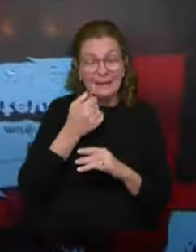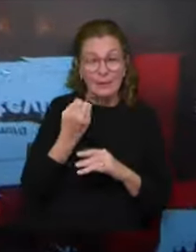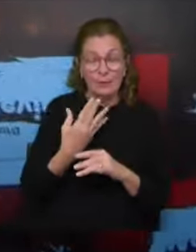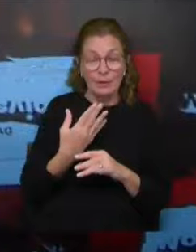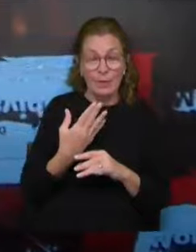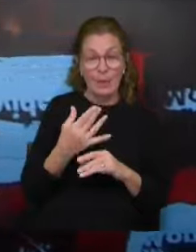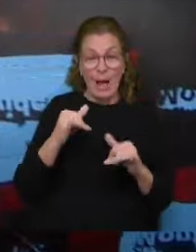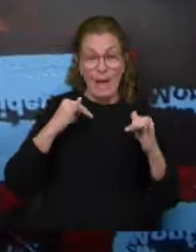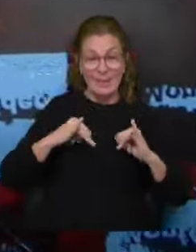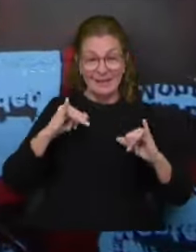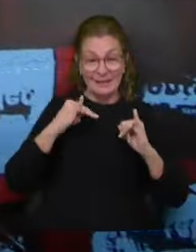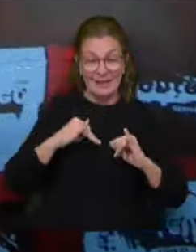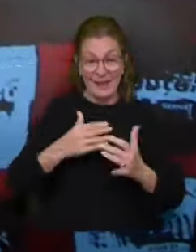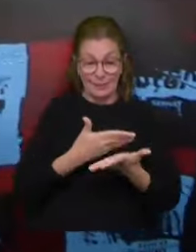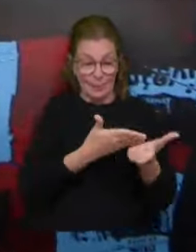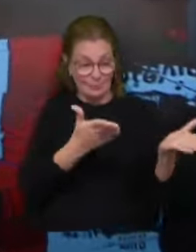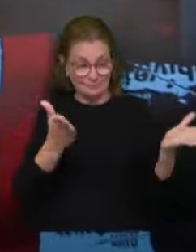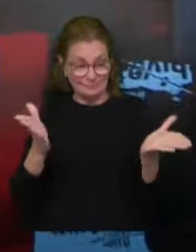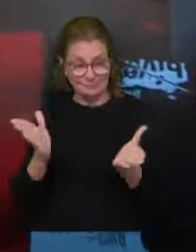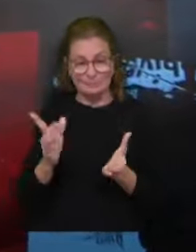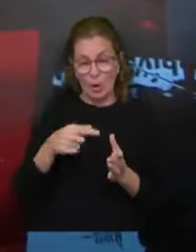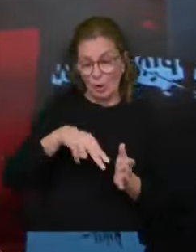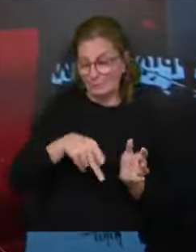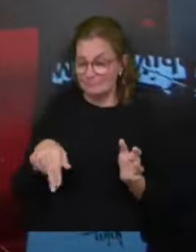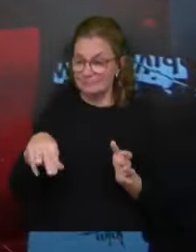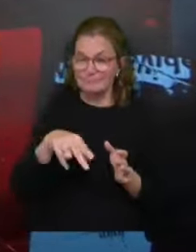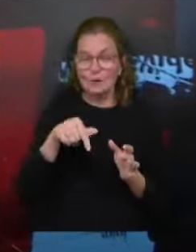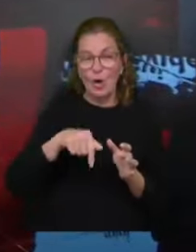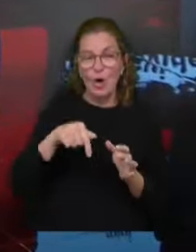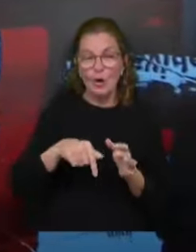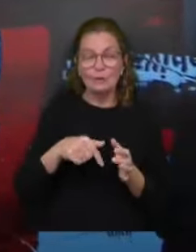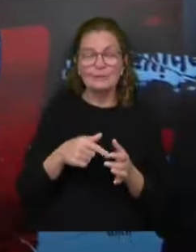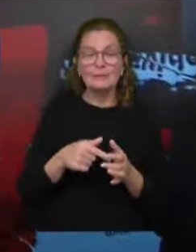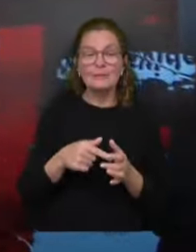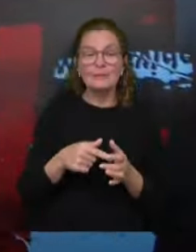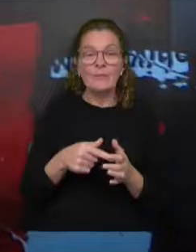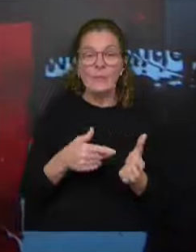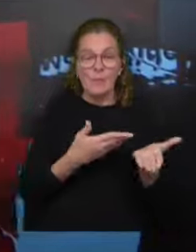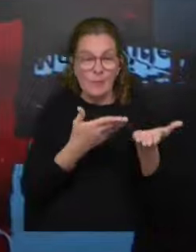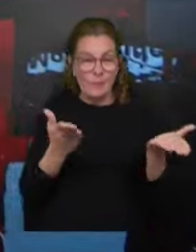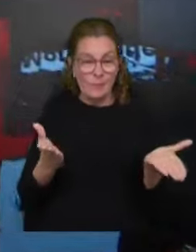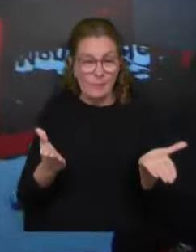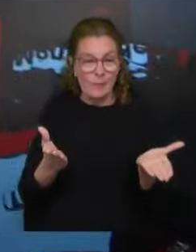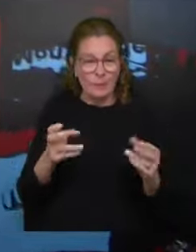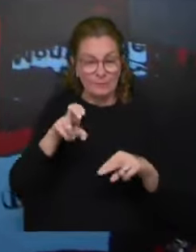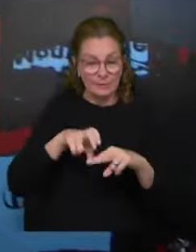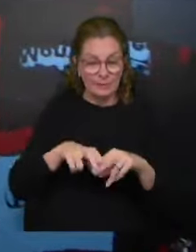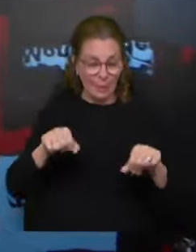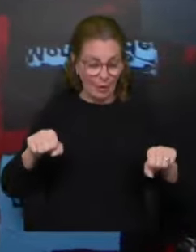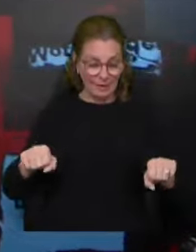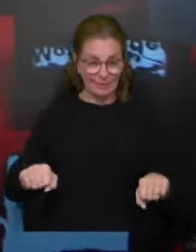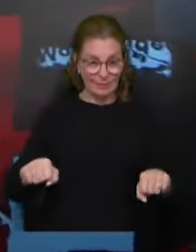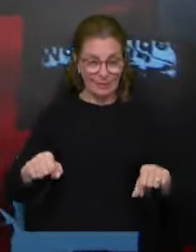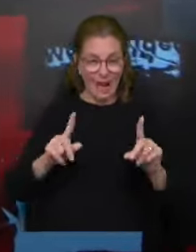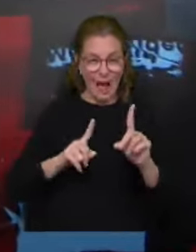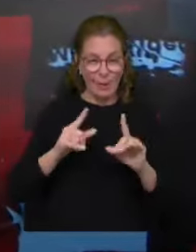a pasear con nuestra escenografía en el programa de Porque ellos se merecen eso y mucho más. Se merecen que los tratemos como estén en el living de Mirtha Legrand o